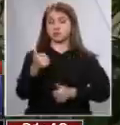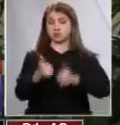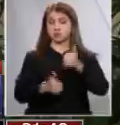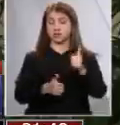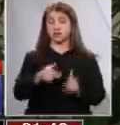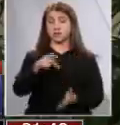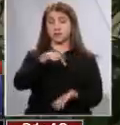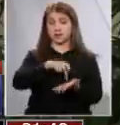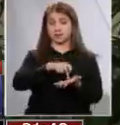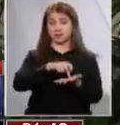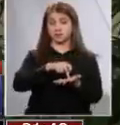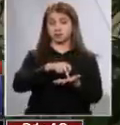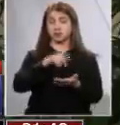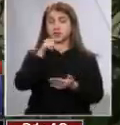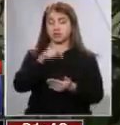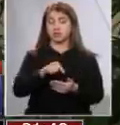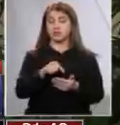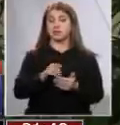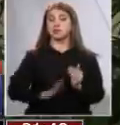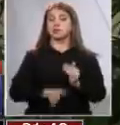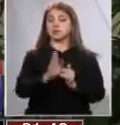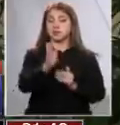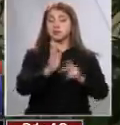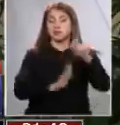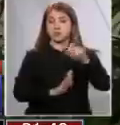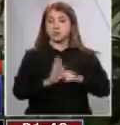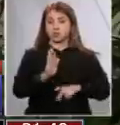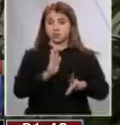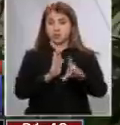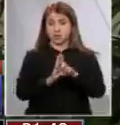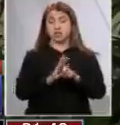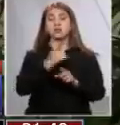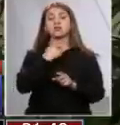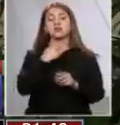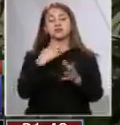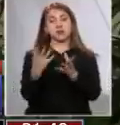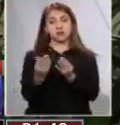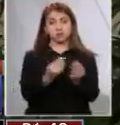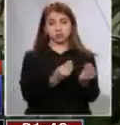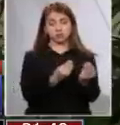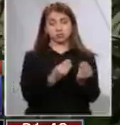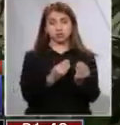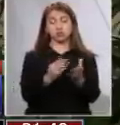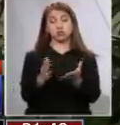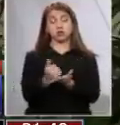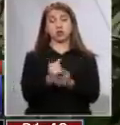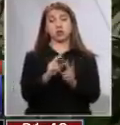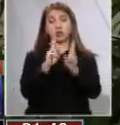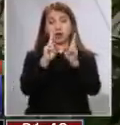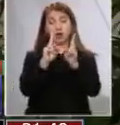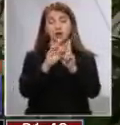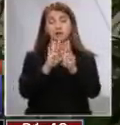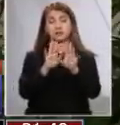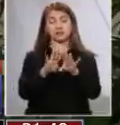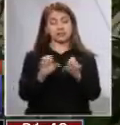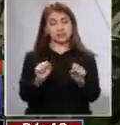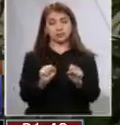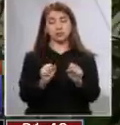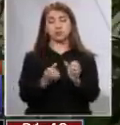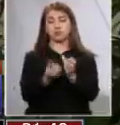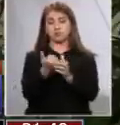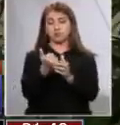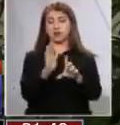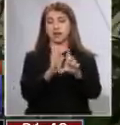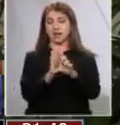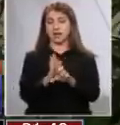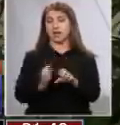del Parlamento en esta continuidad de este proyecto de ley. Nos interesa mucho llegar, ojalá, a terminar una buena ley